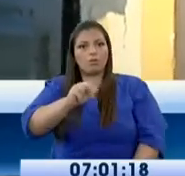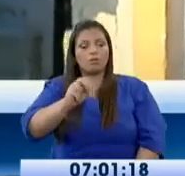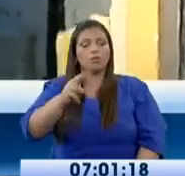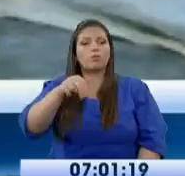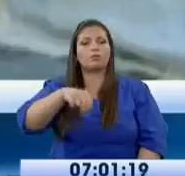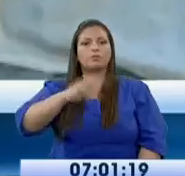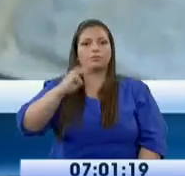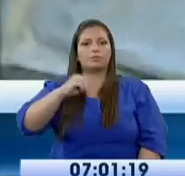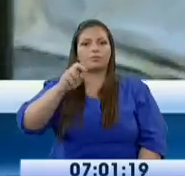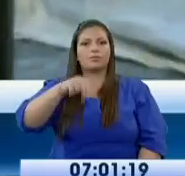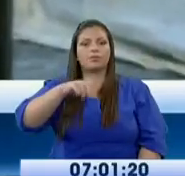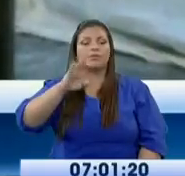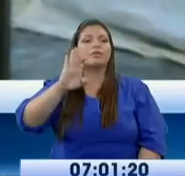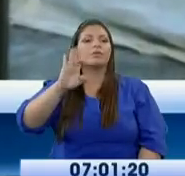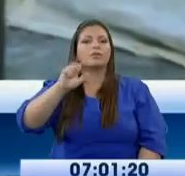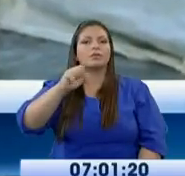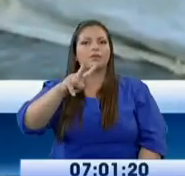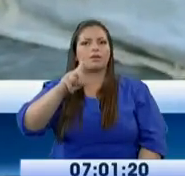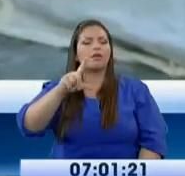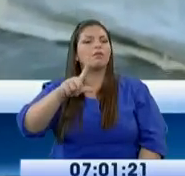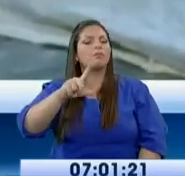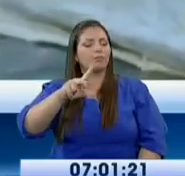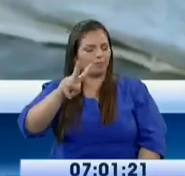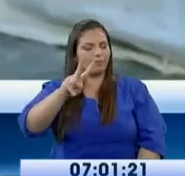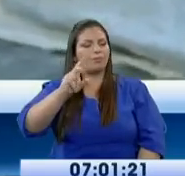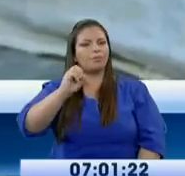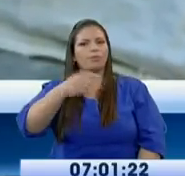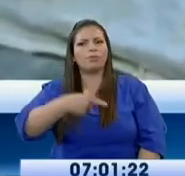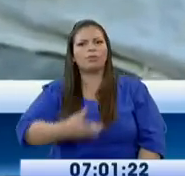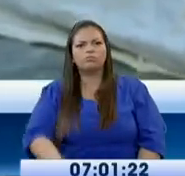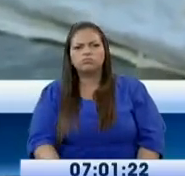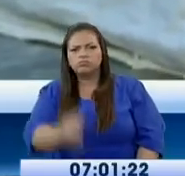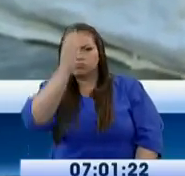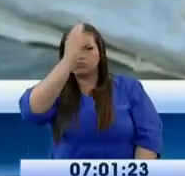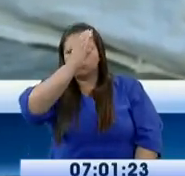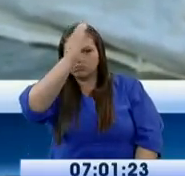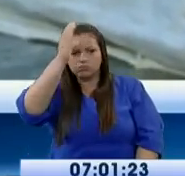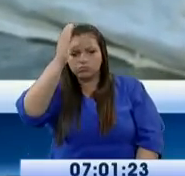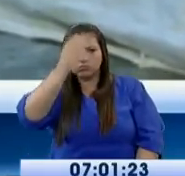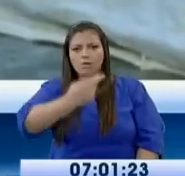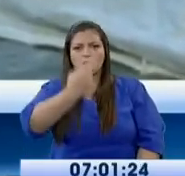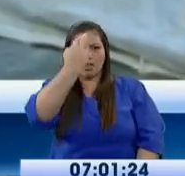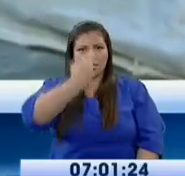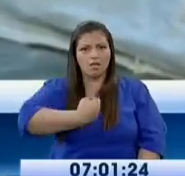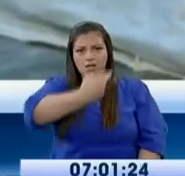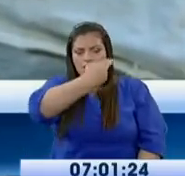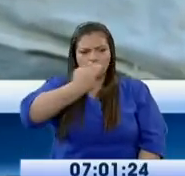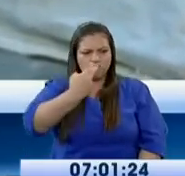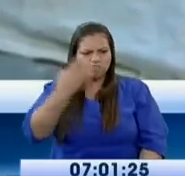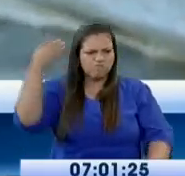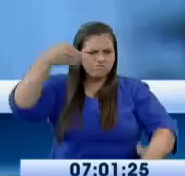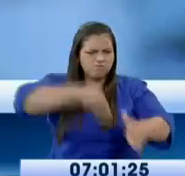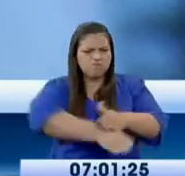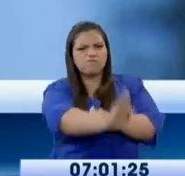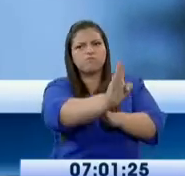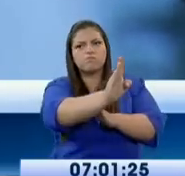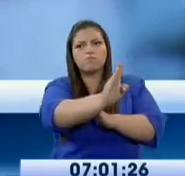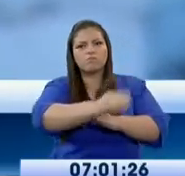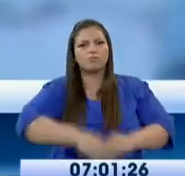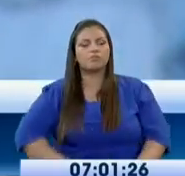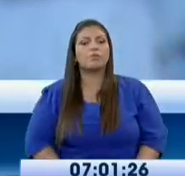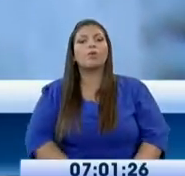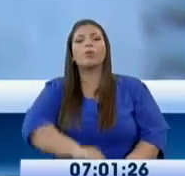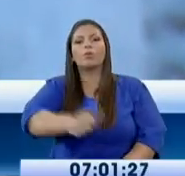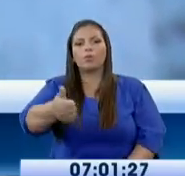una presunta clínica de rehabilitación clandestina. El operativo se desplegó en las provincias de Pichincha, Santo